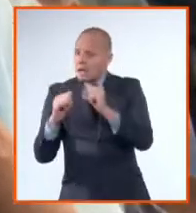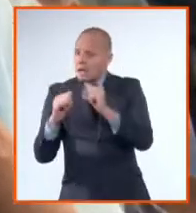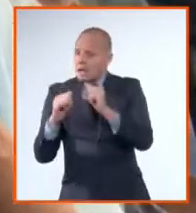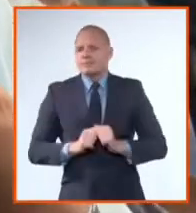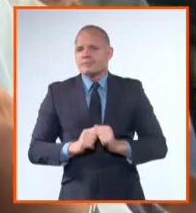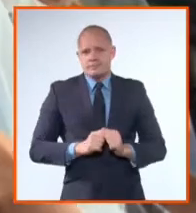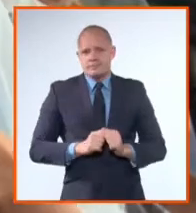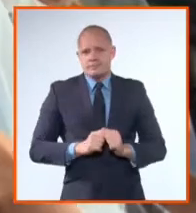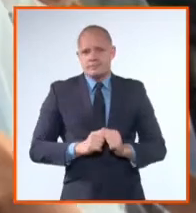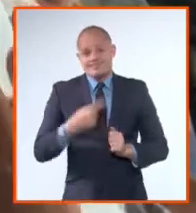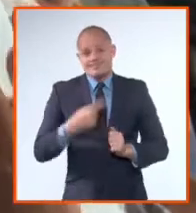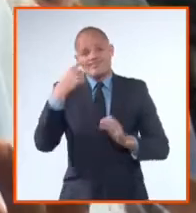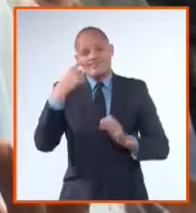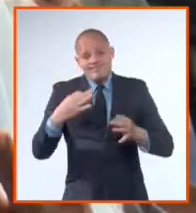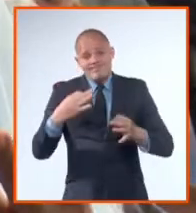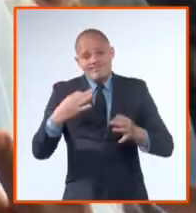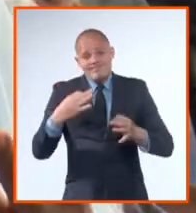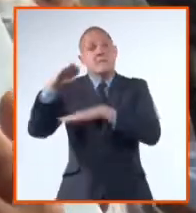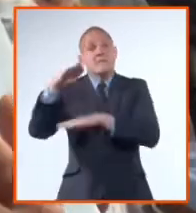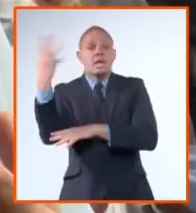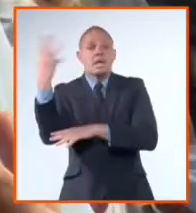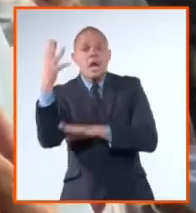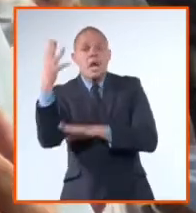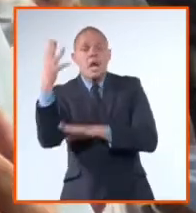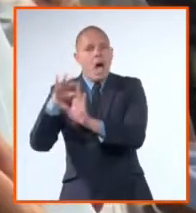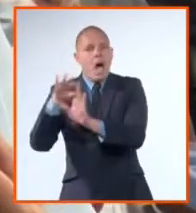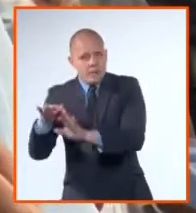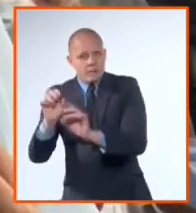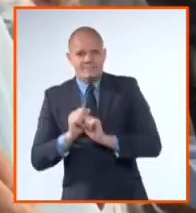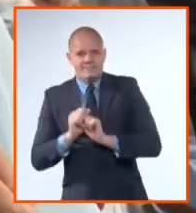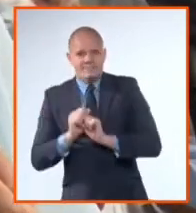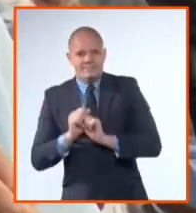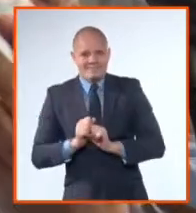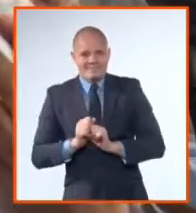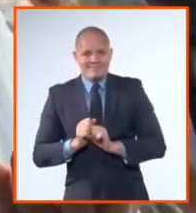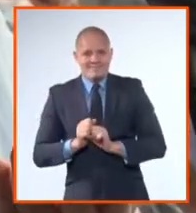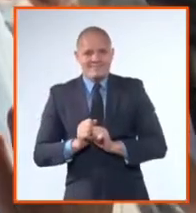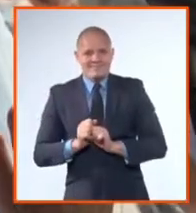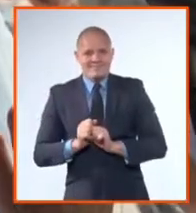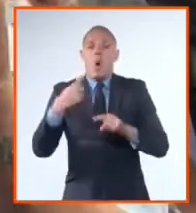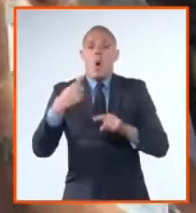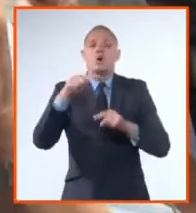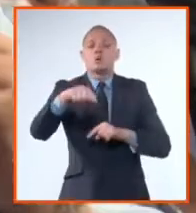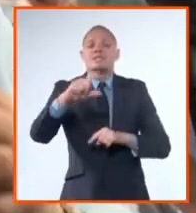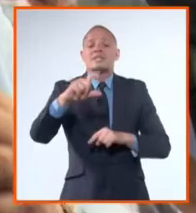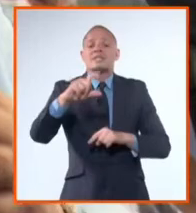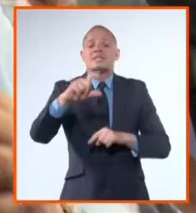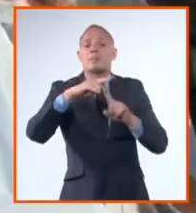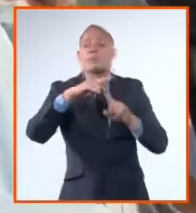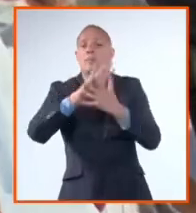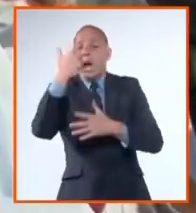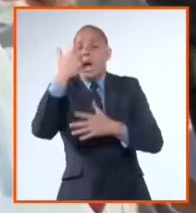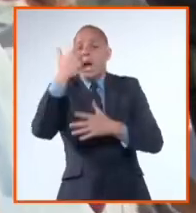su propio carácter de órgano consultor y asesor en materia de ciencia y tecnología,